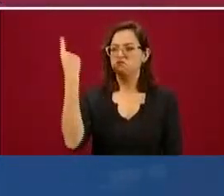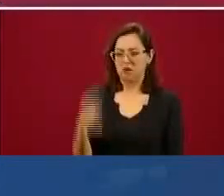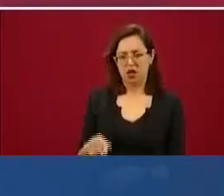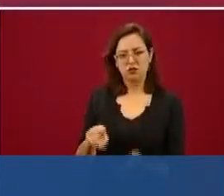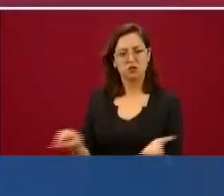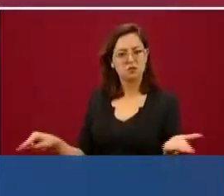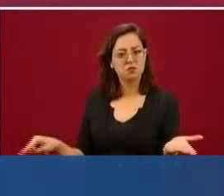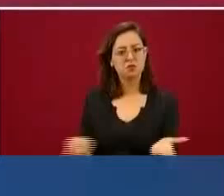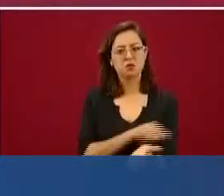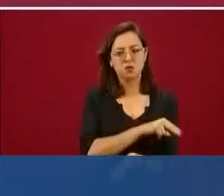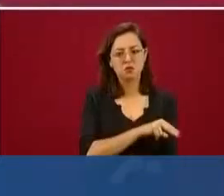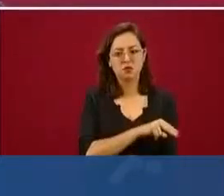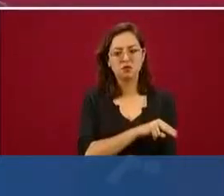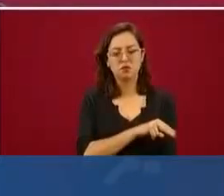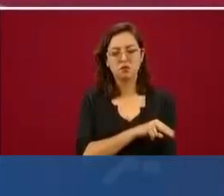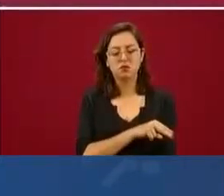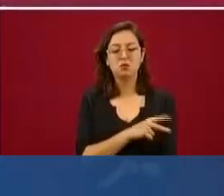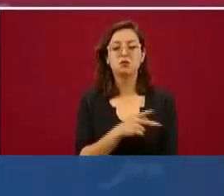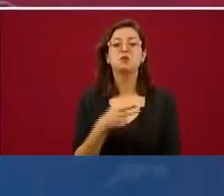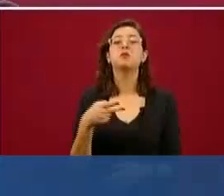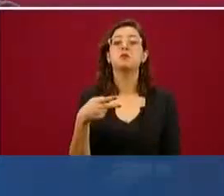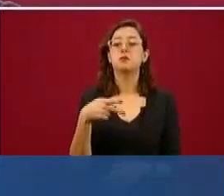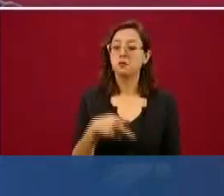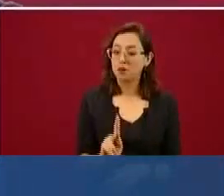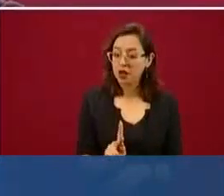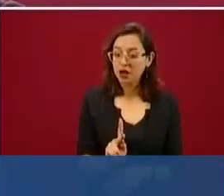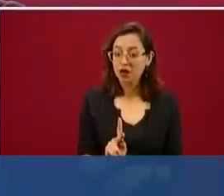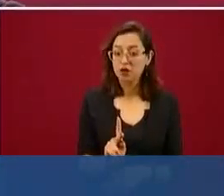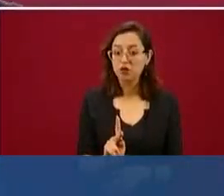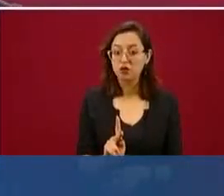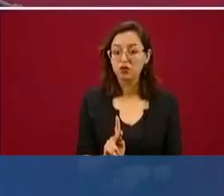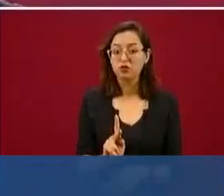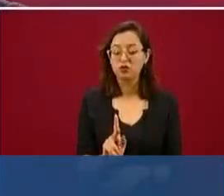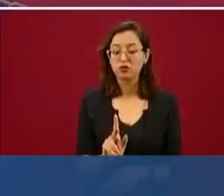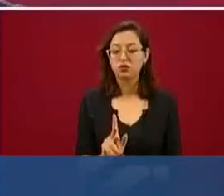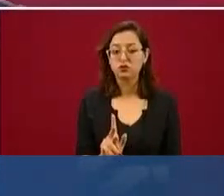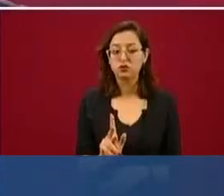palabras como esta en el mensaje de esta mañana.